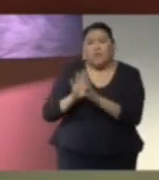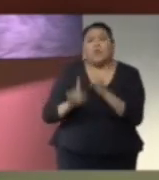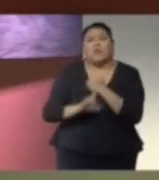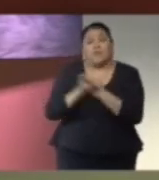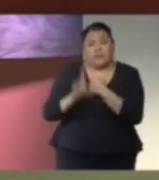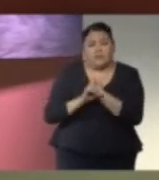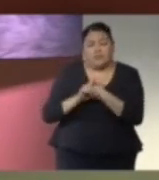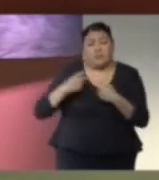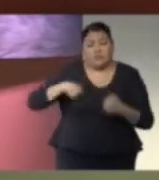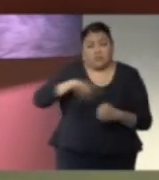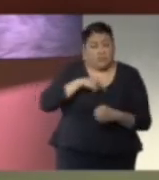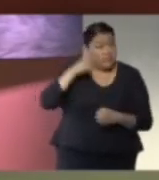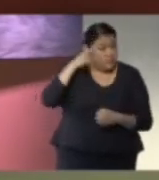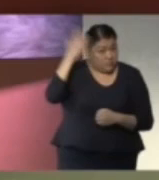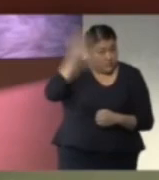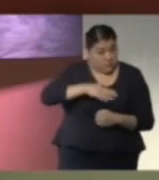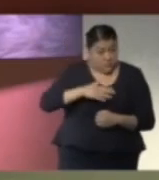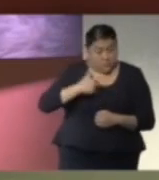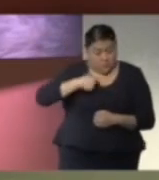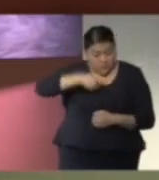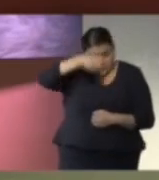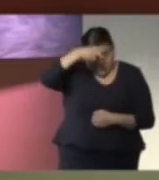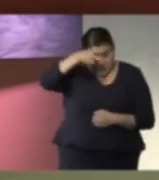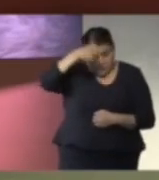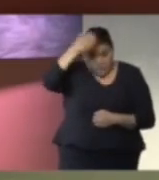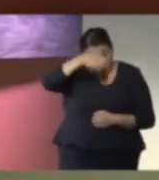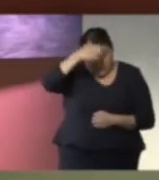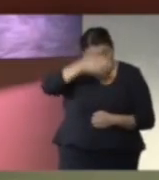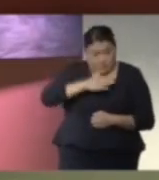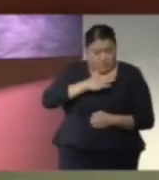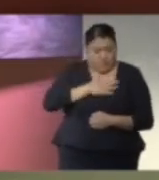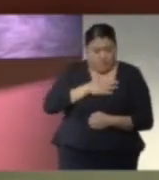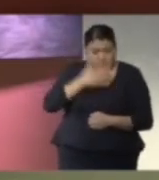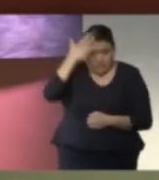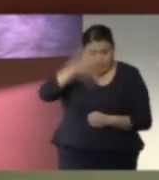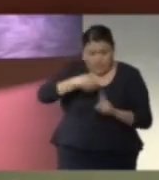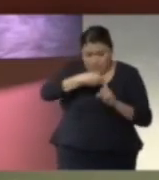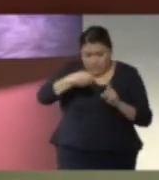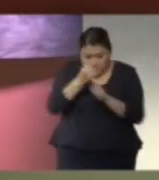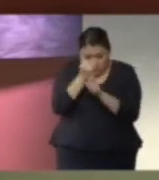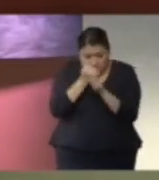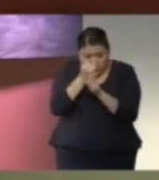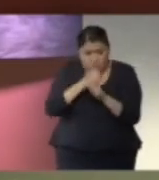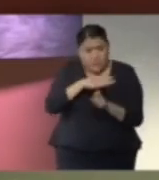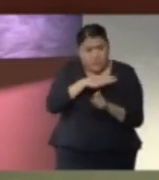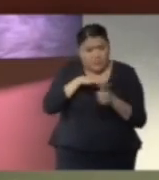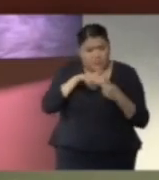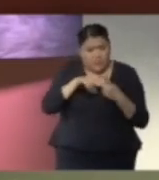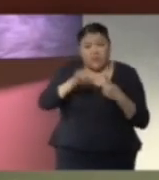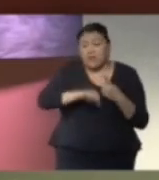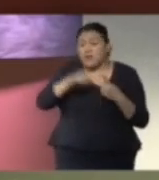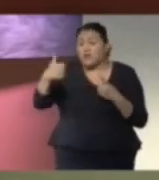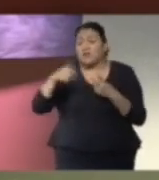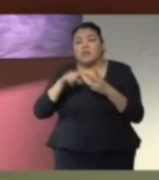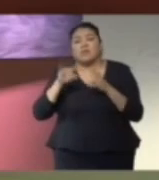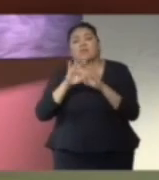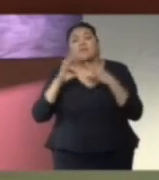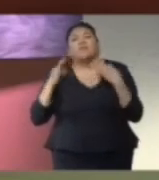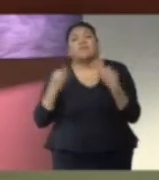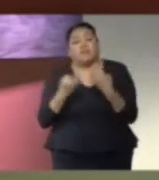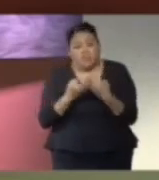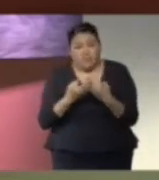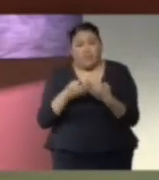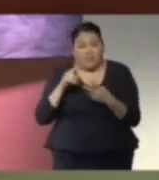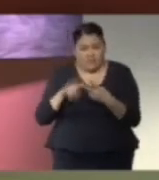que el saber no solamente tiene que ver con aquel que cumple con un método científico, sino que hay otros métodos y hay